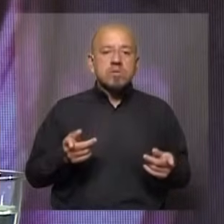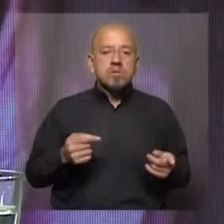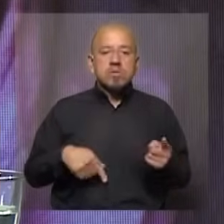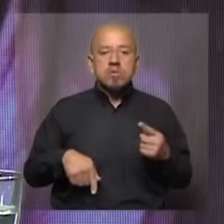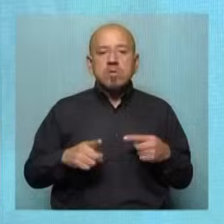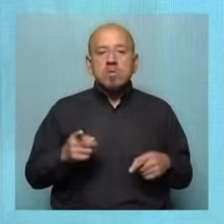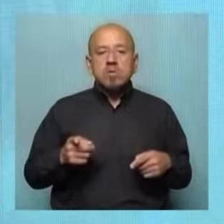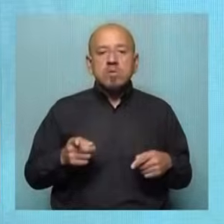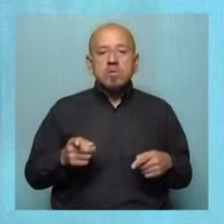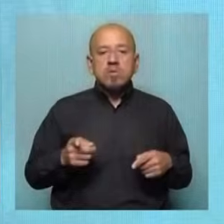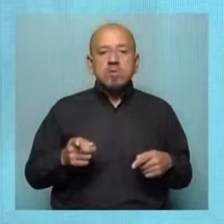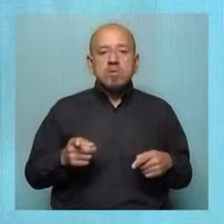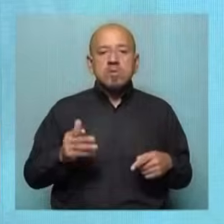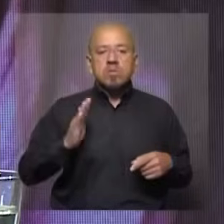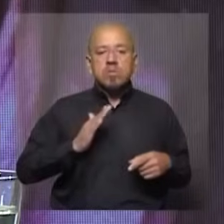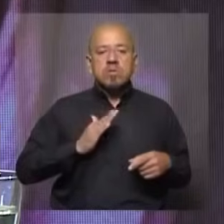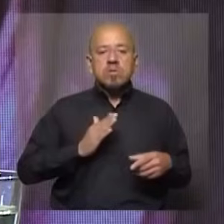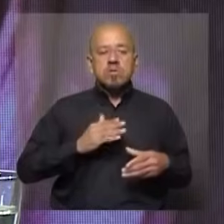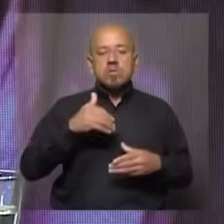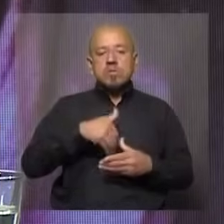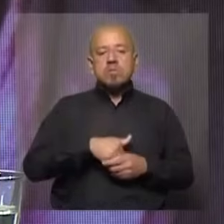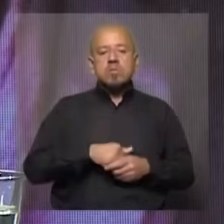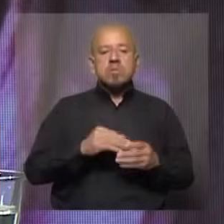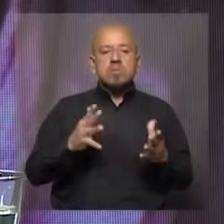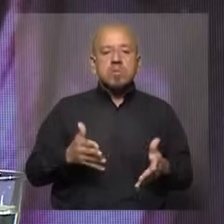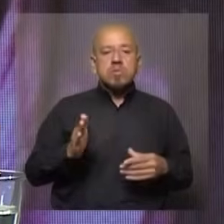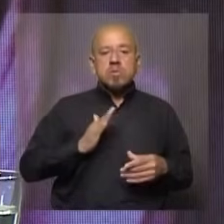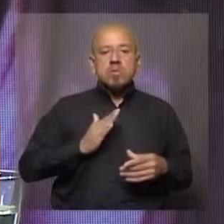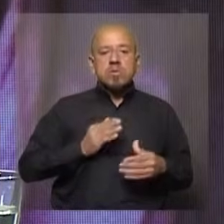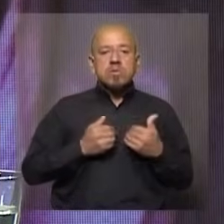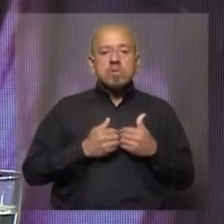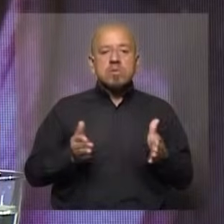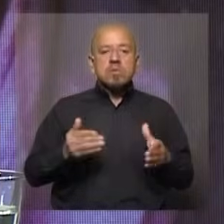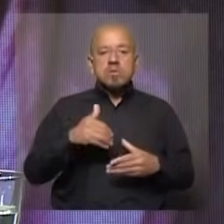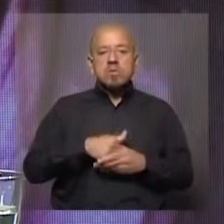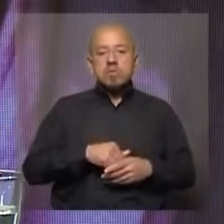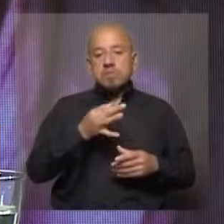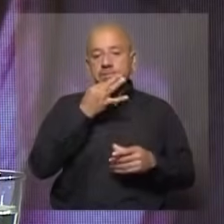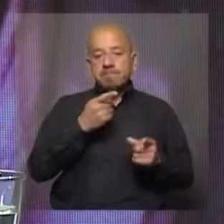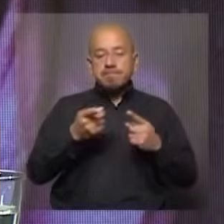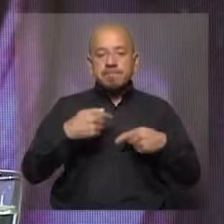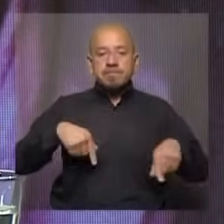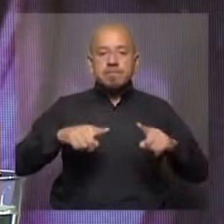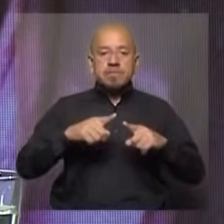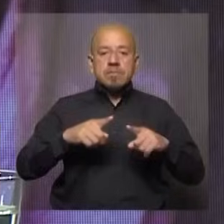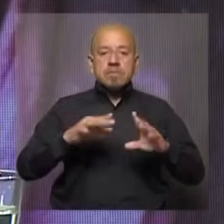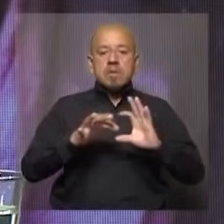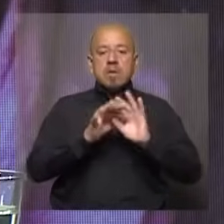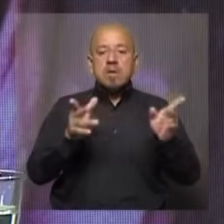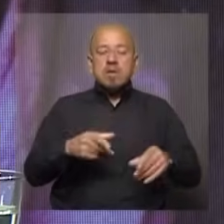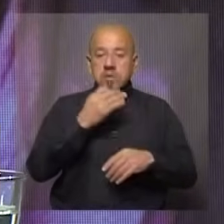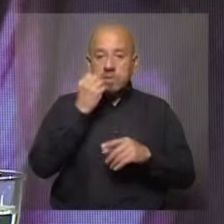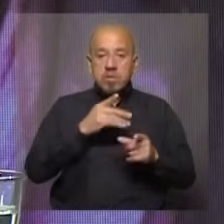votar, ¿verdad? Cuando las mujeres empezaron a votar y a decidir en democracia, la democracia